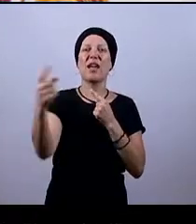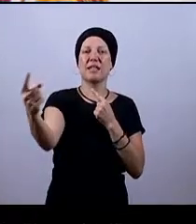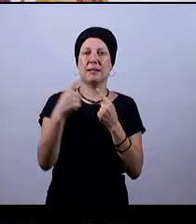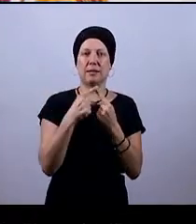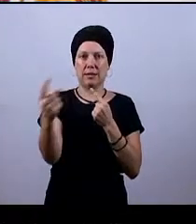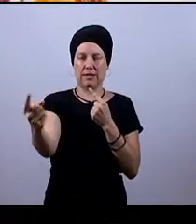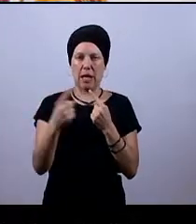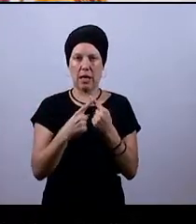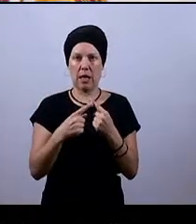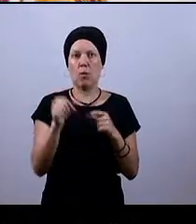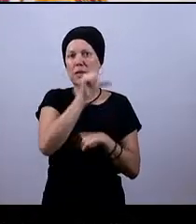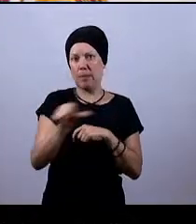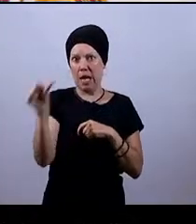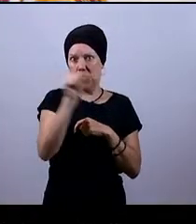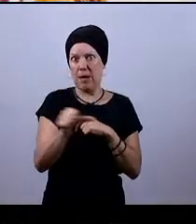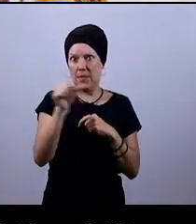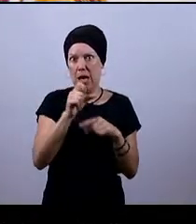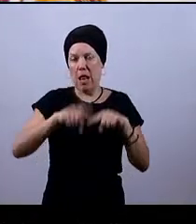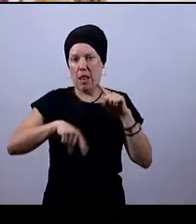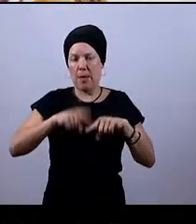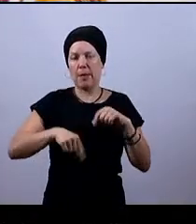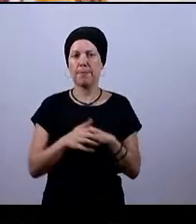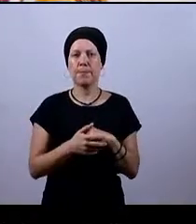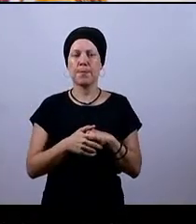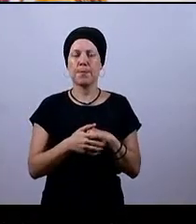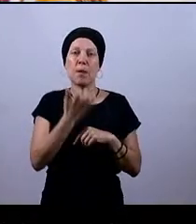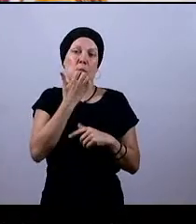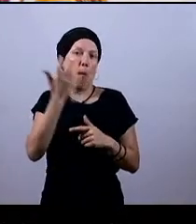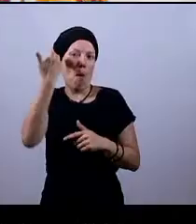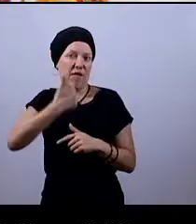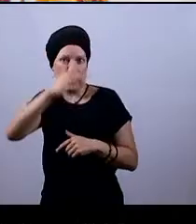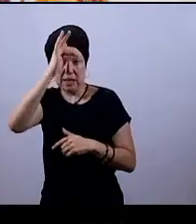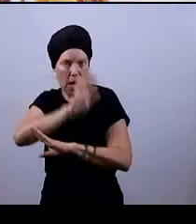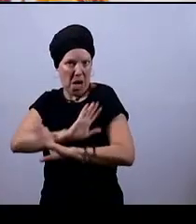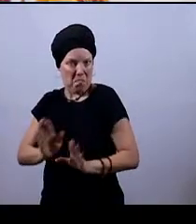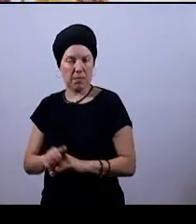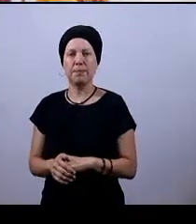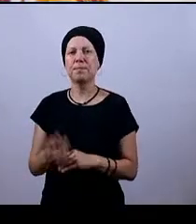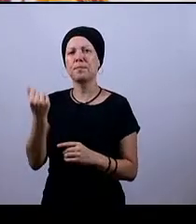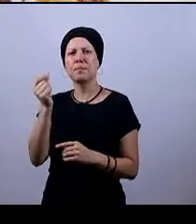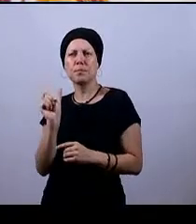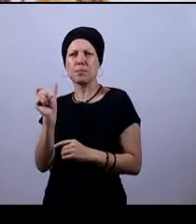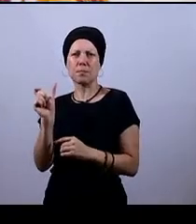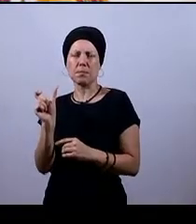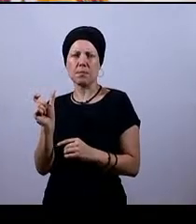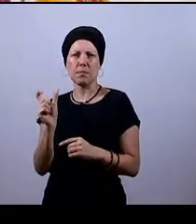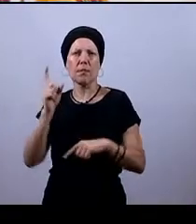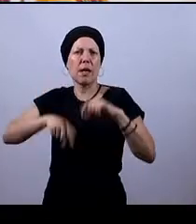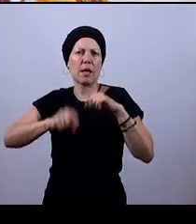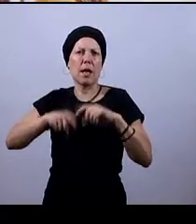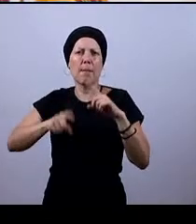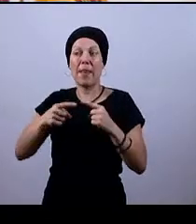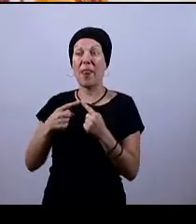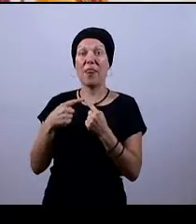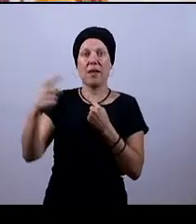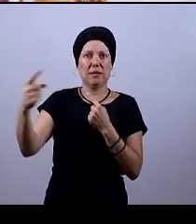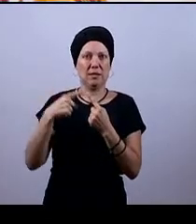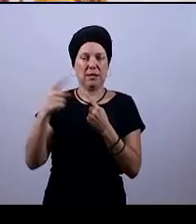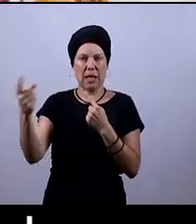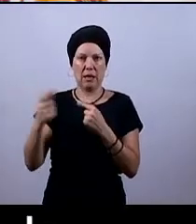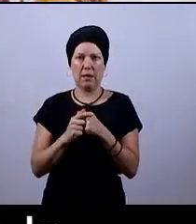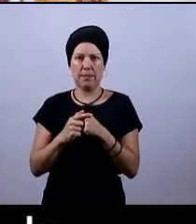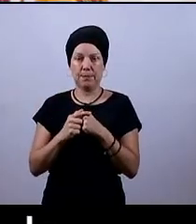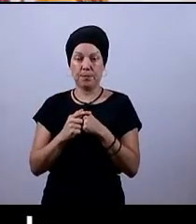recorrida semanalmente. En el caso de transporte de fin de semana, las cuantías varían en función de la distancia desde